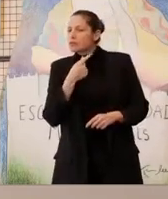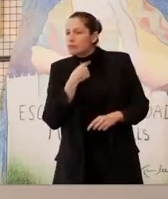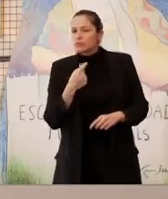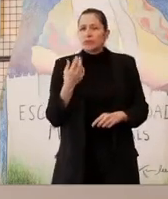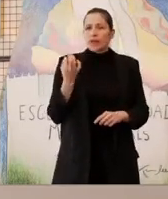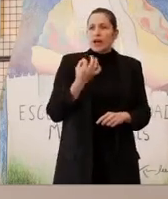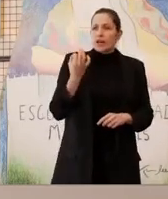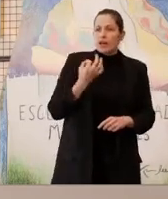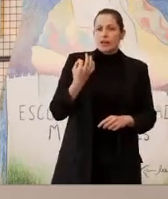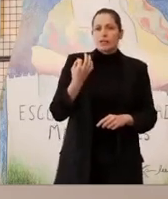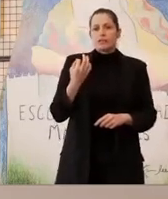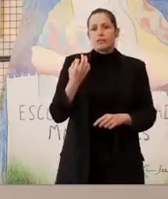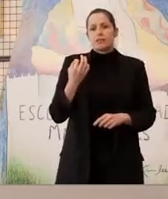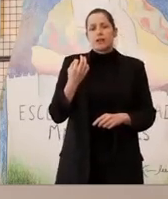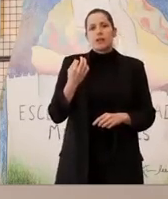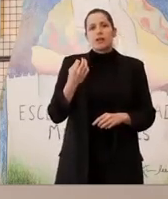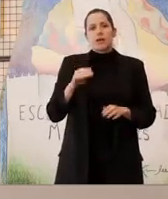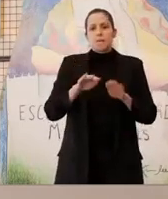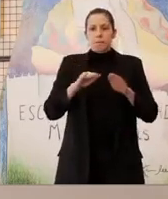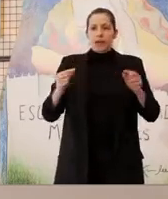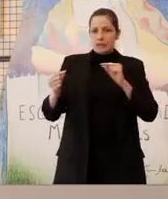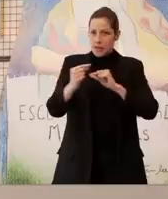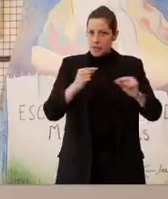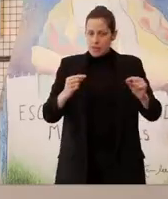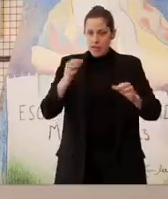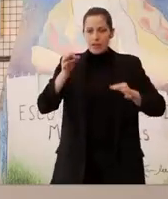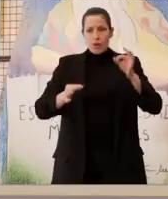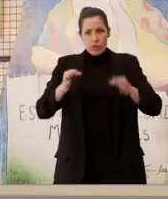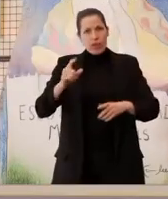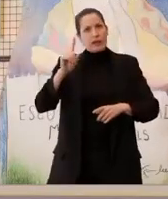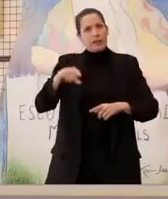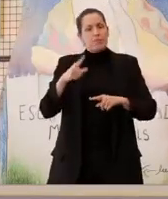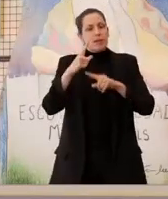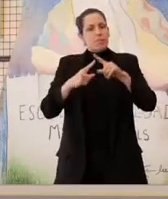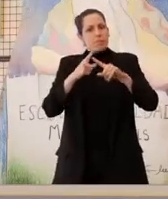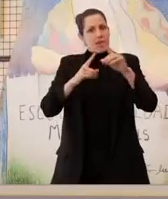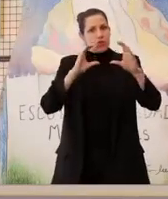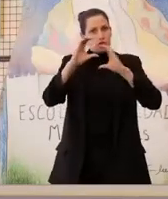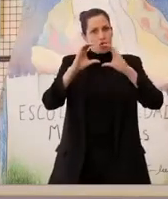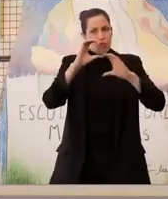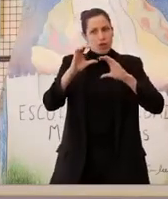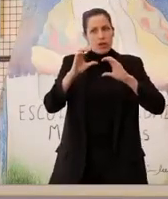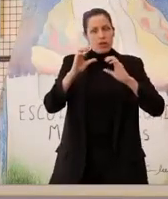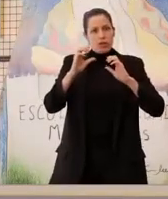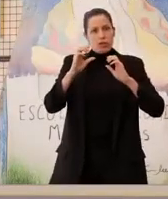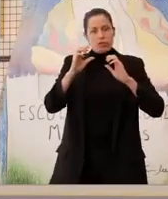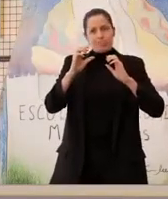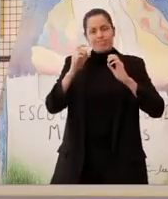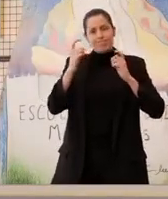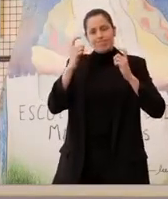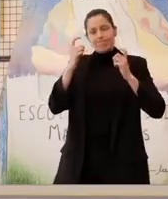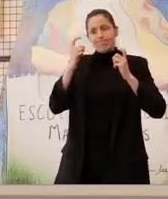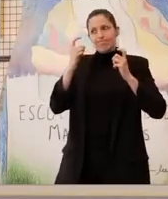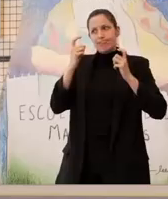la mesa de la carrera judicial como de los medios de comunicación se hace una apelación a la formación la formación